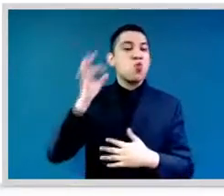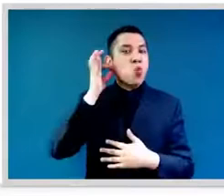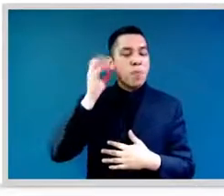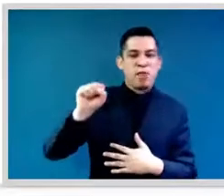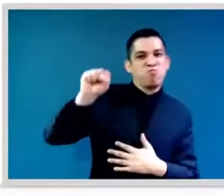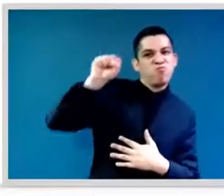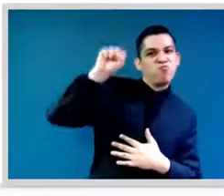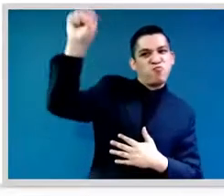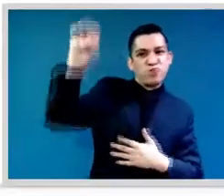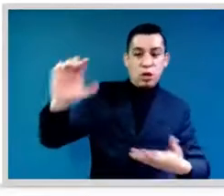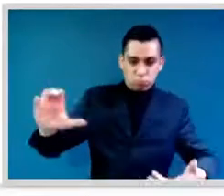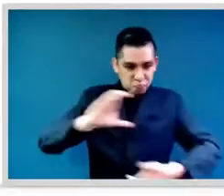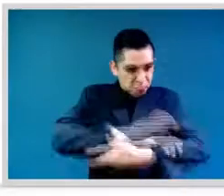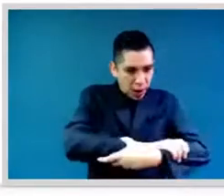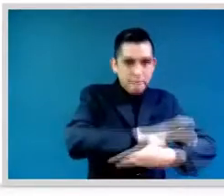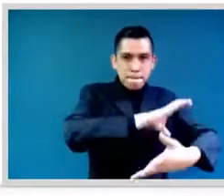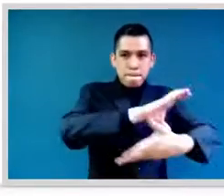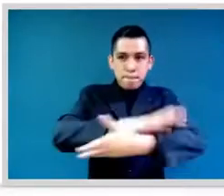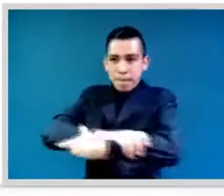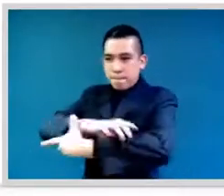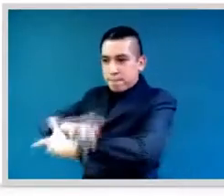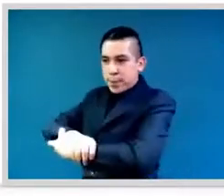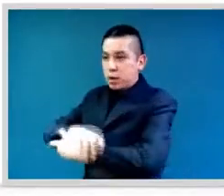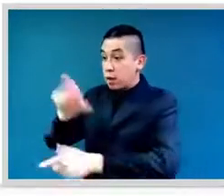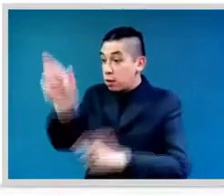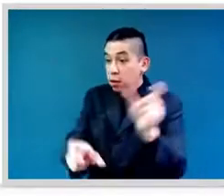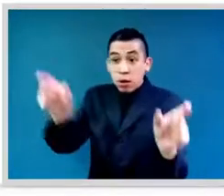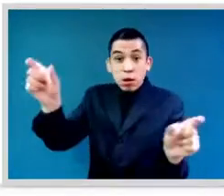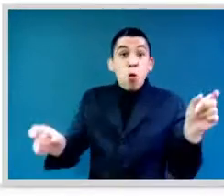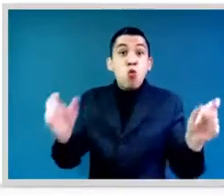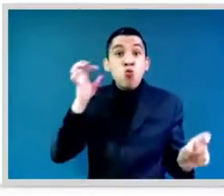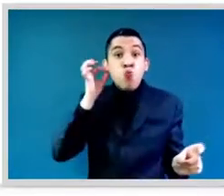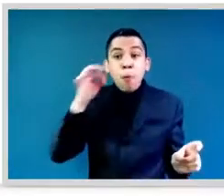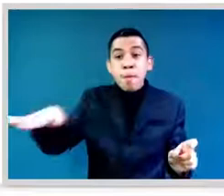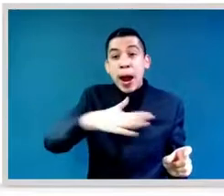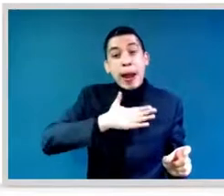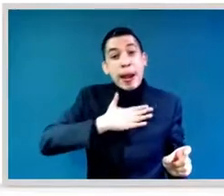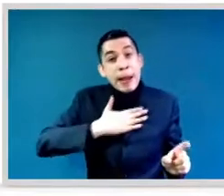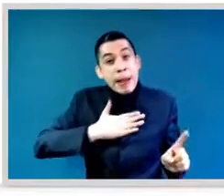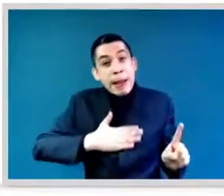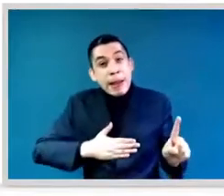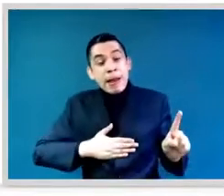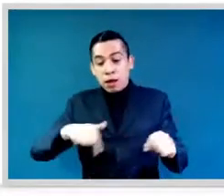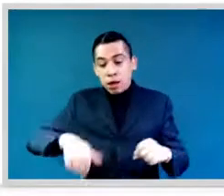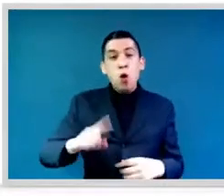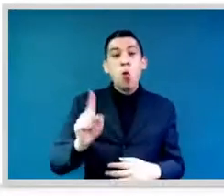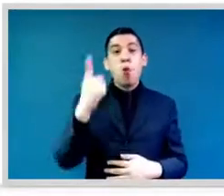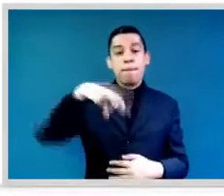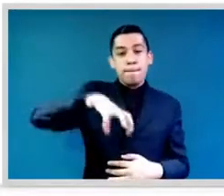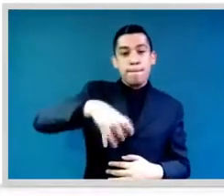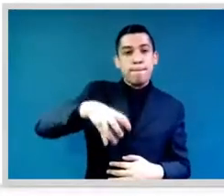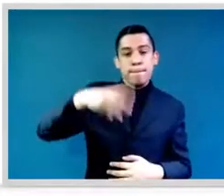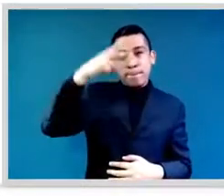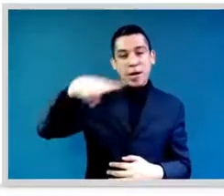las aspiraciones de las mujeres en el mundo entero. En este foro se une el trabajo de la